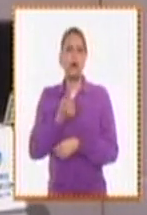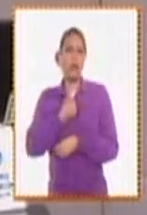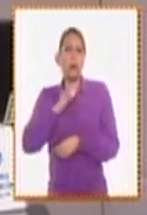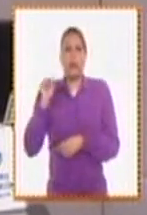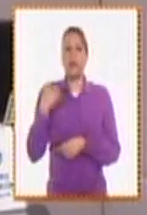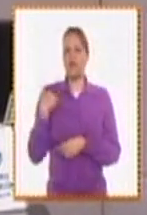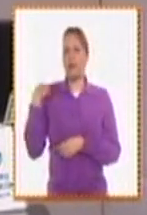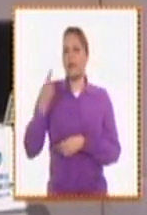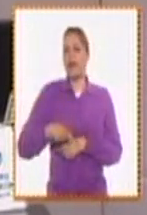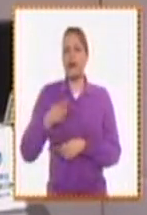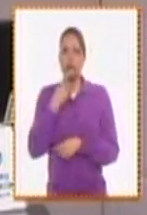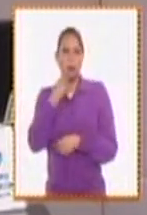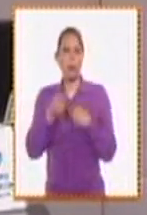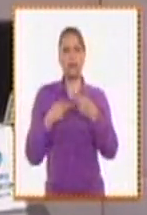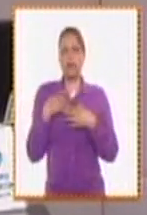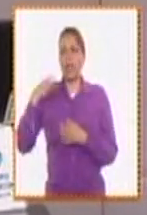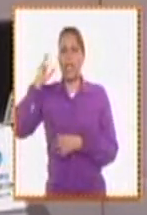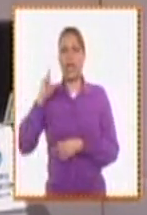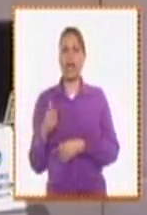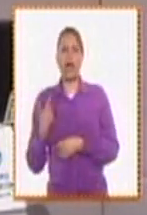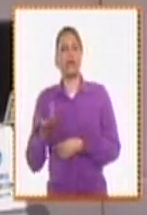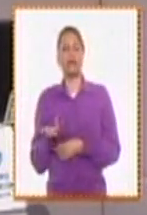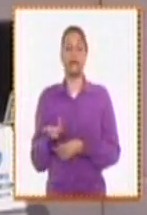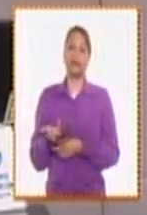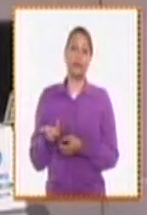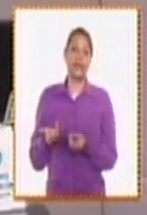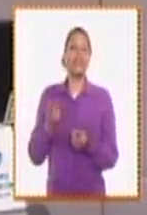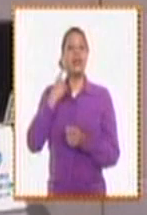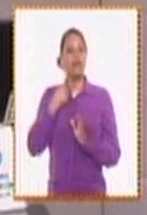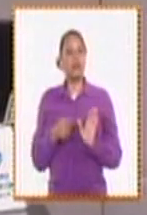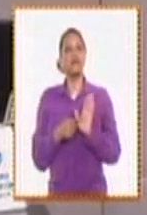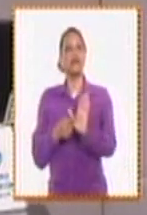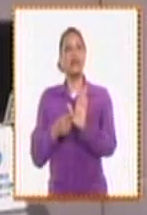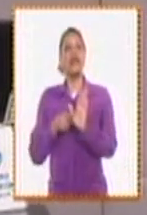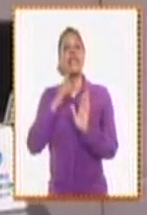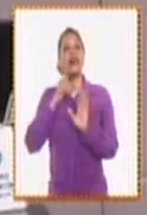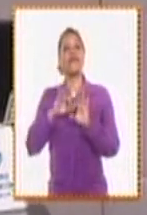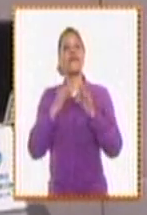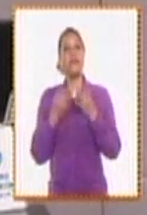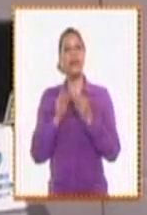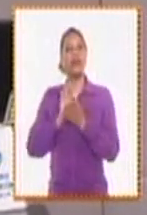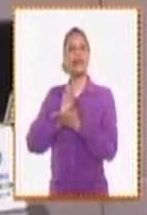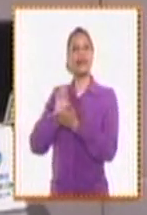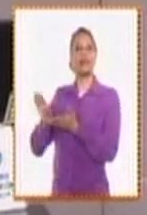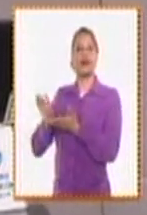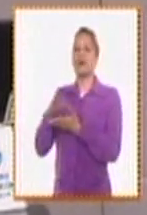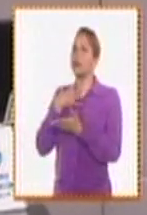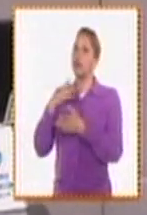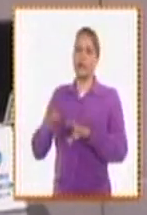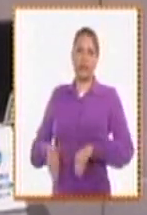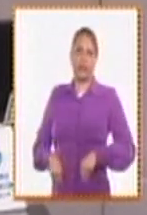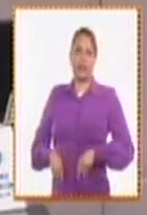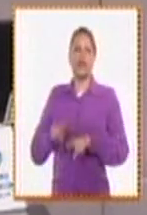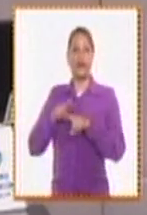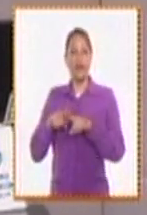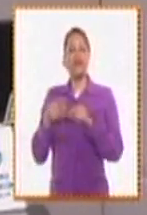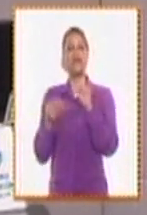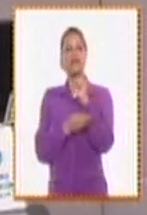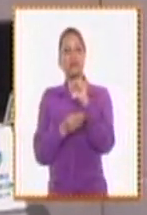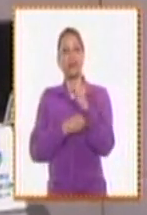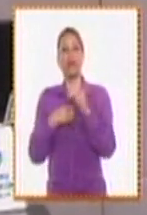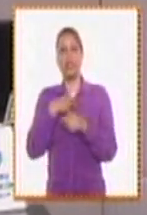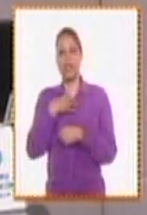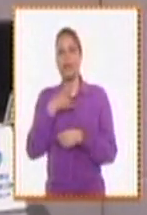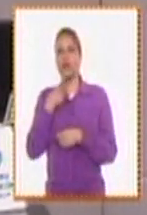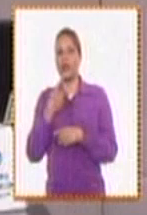hacen lo que entienden. Lo que sí también está demostrado que la familia rechaza este fenómeno. Por tanto, es una de las potencialidades que tenemos para